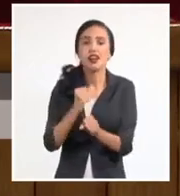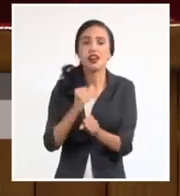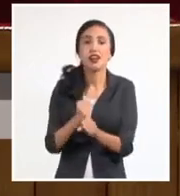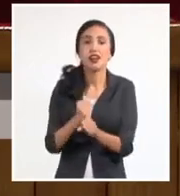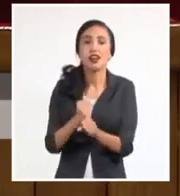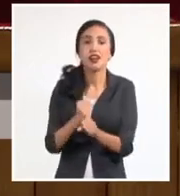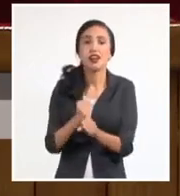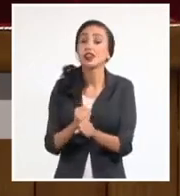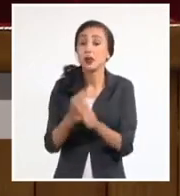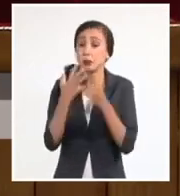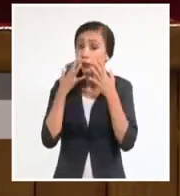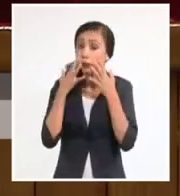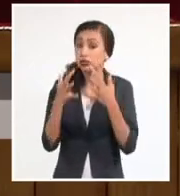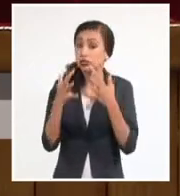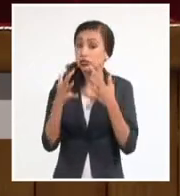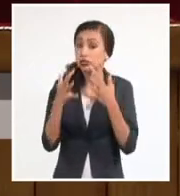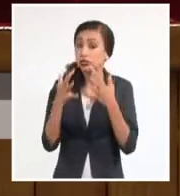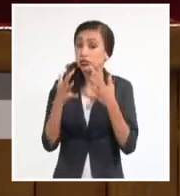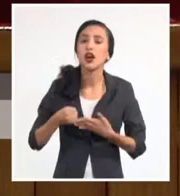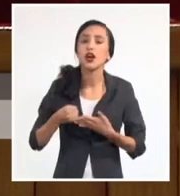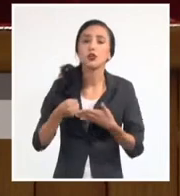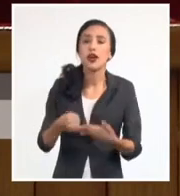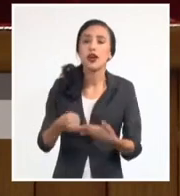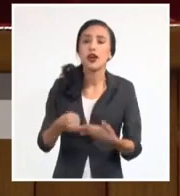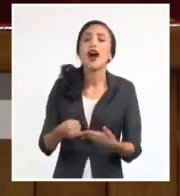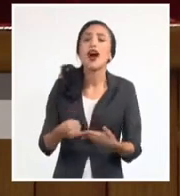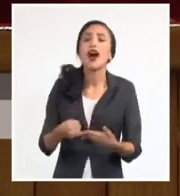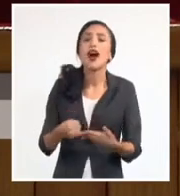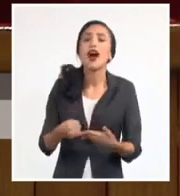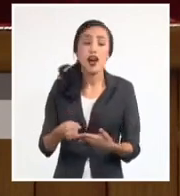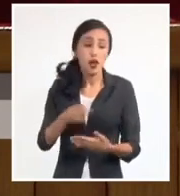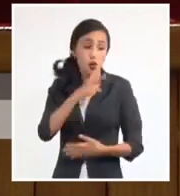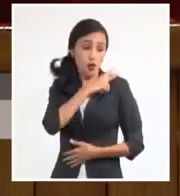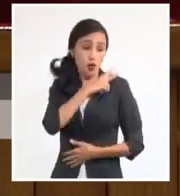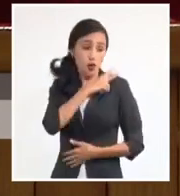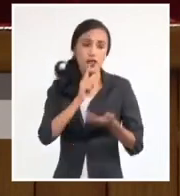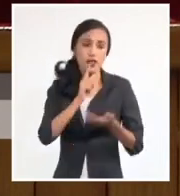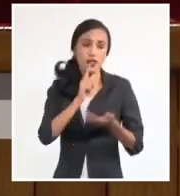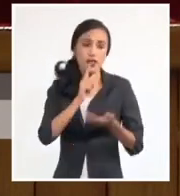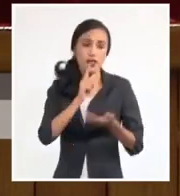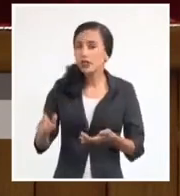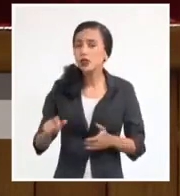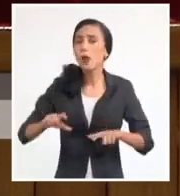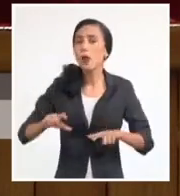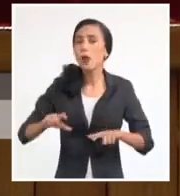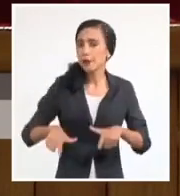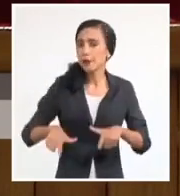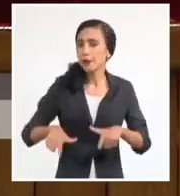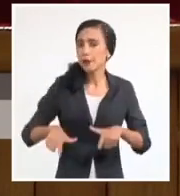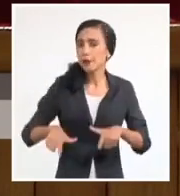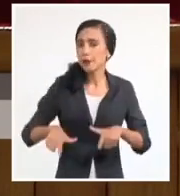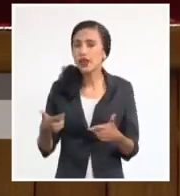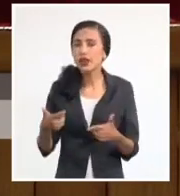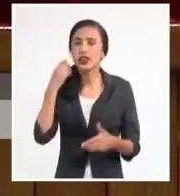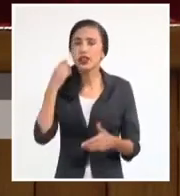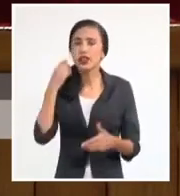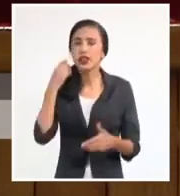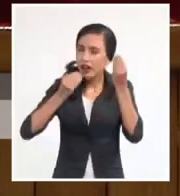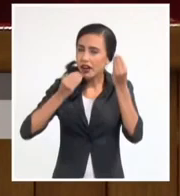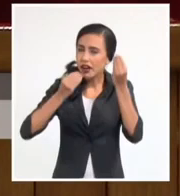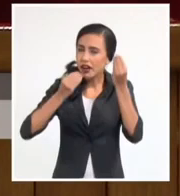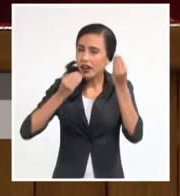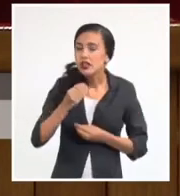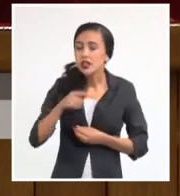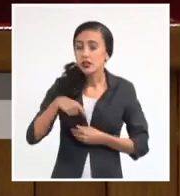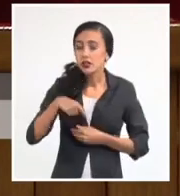relevante y asistirá a la dirección del partido en la materialización y en la evaluación periódica del